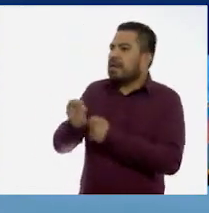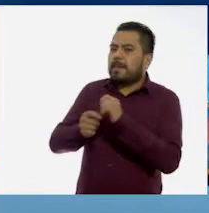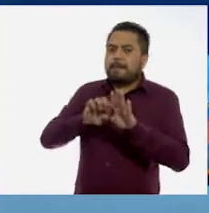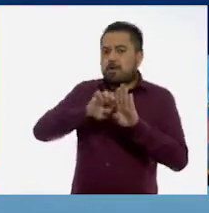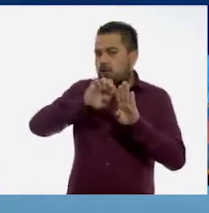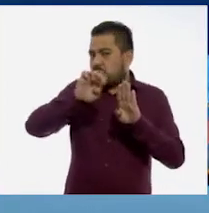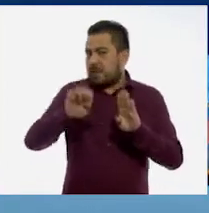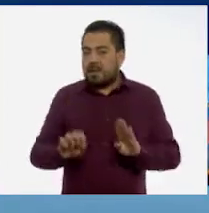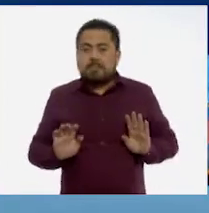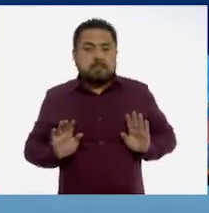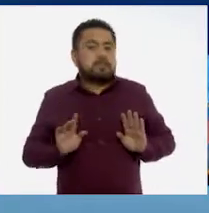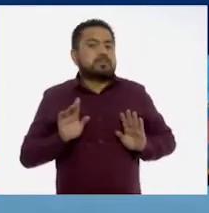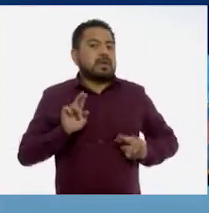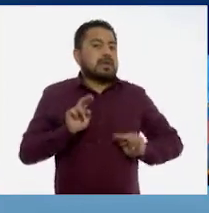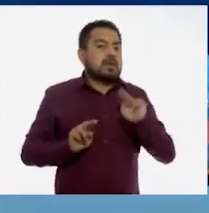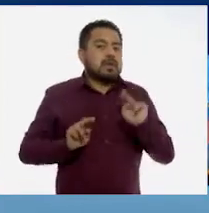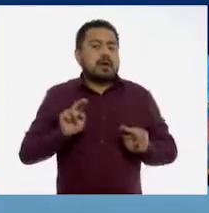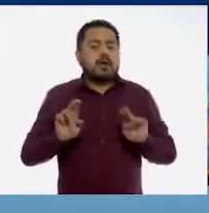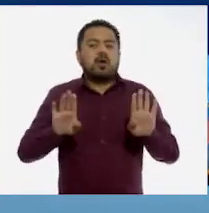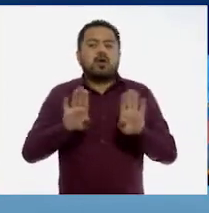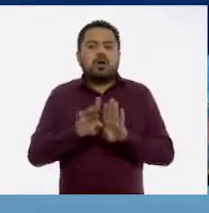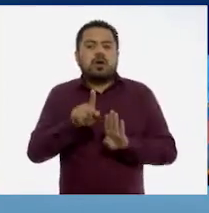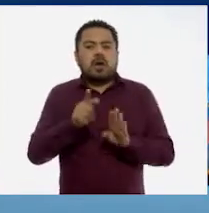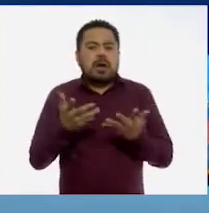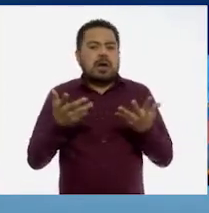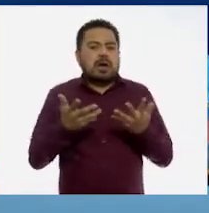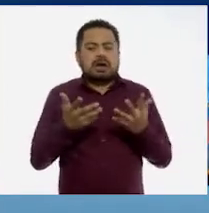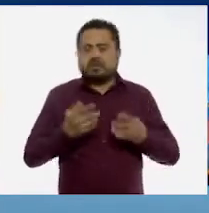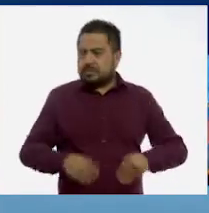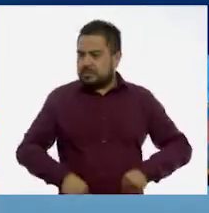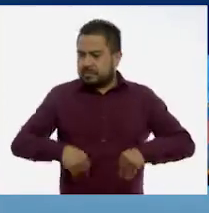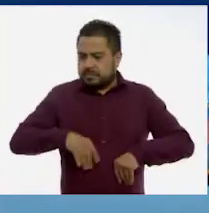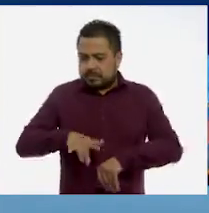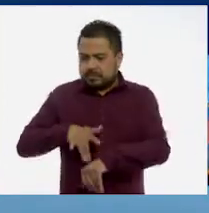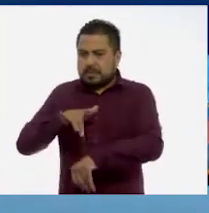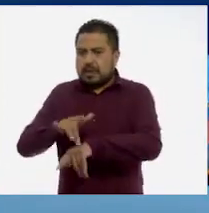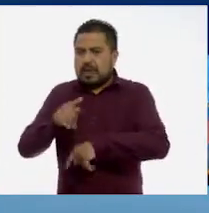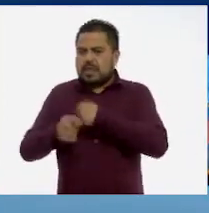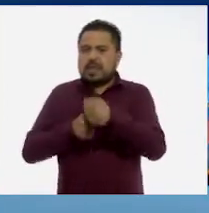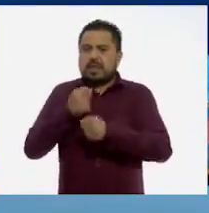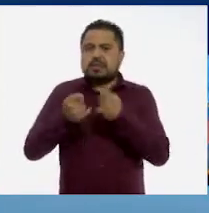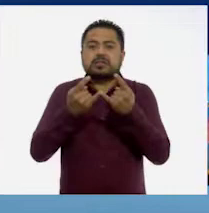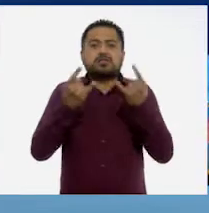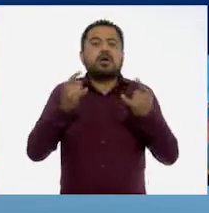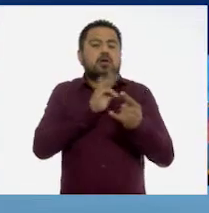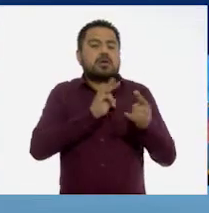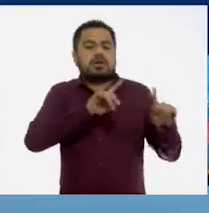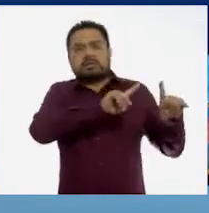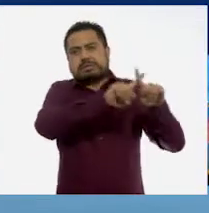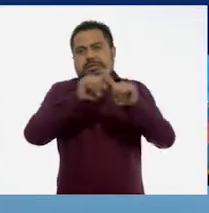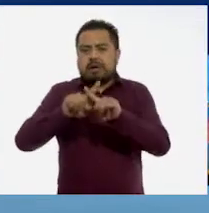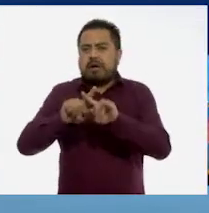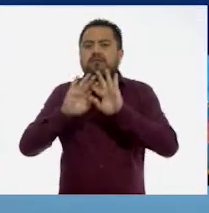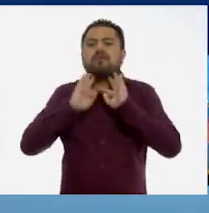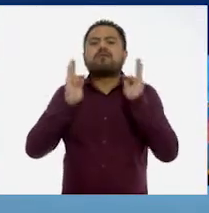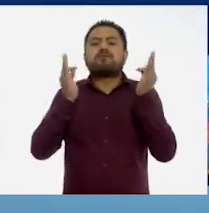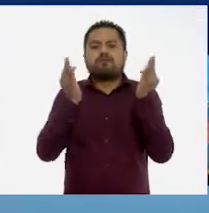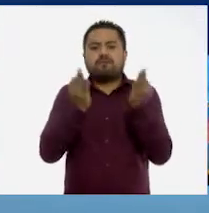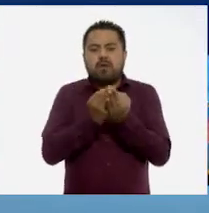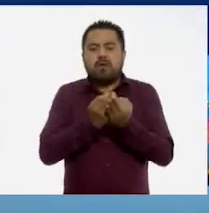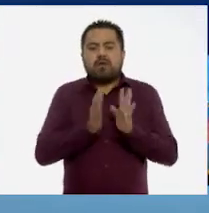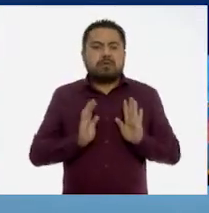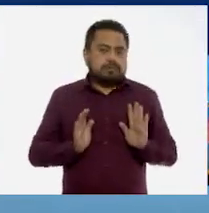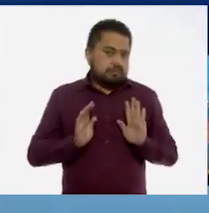ejemplo, y dependiendo de cómo articulamos lo que vivimos en la tienda, la historia puede variar de muchos modos. En